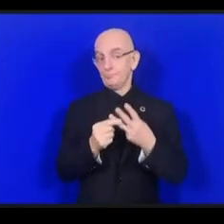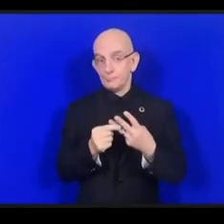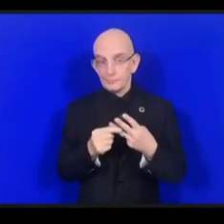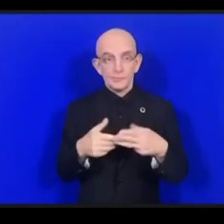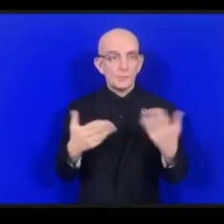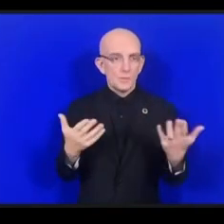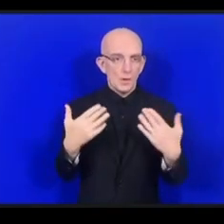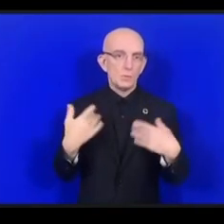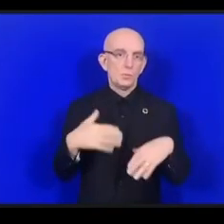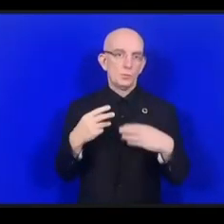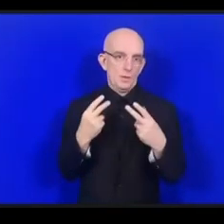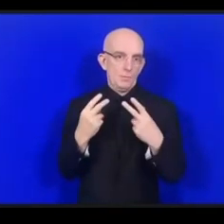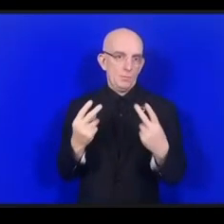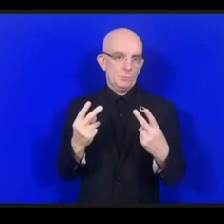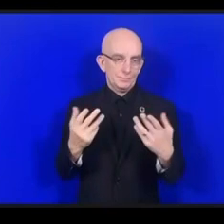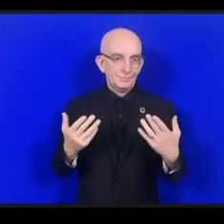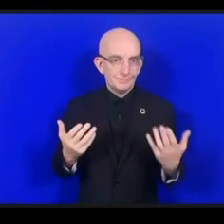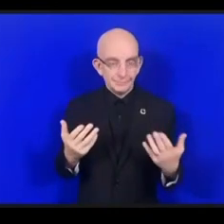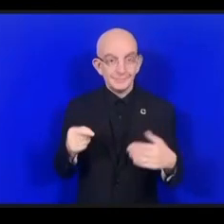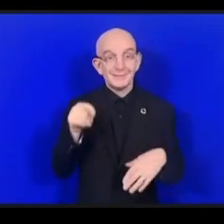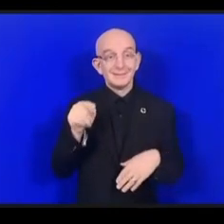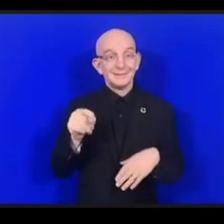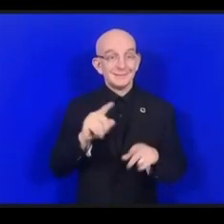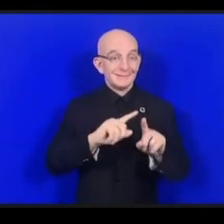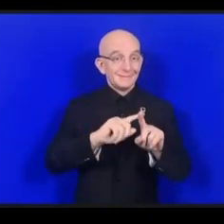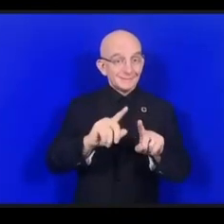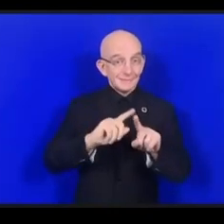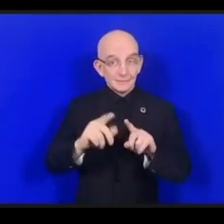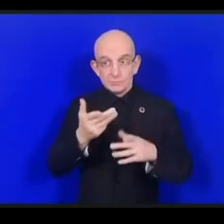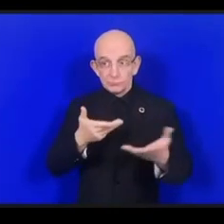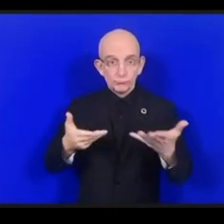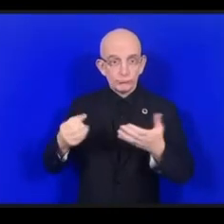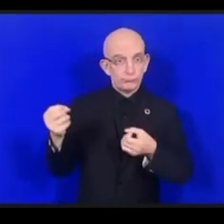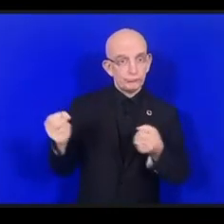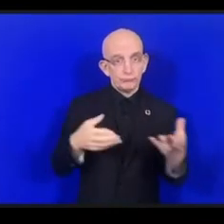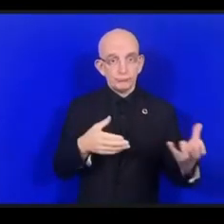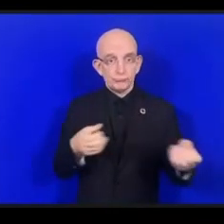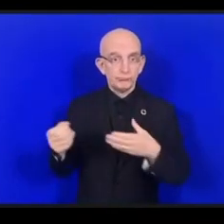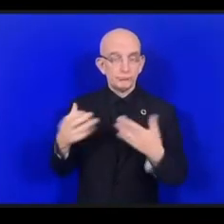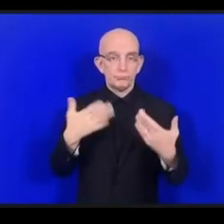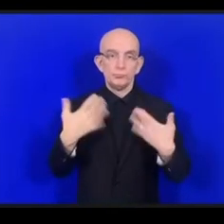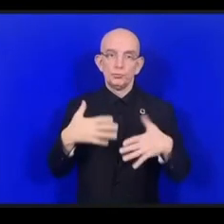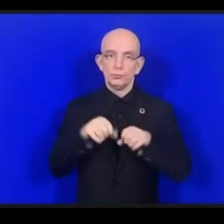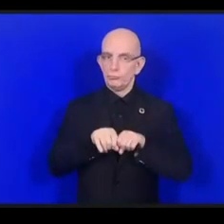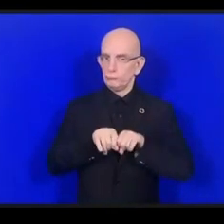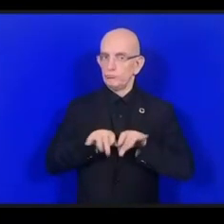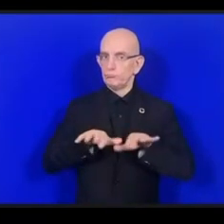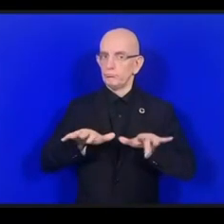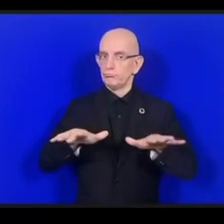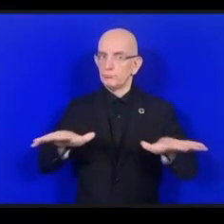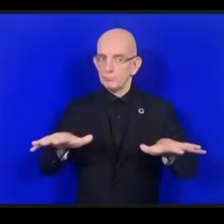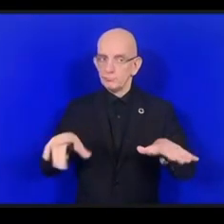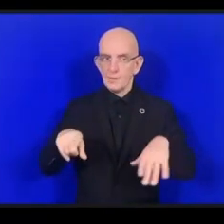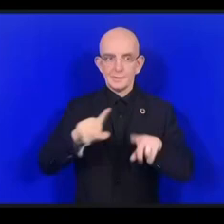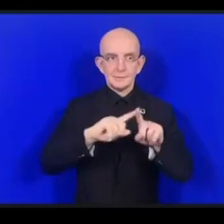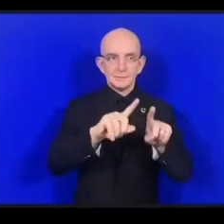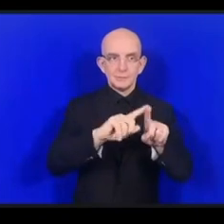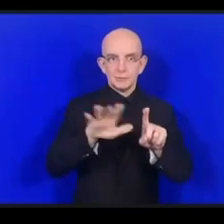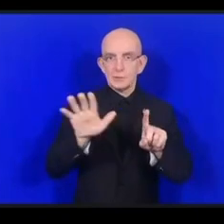importante en sus diferentes comunidades las coaliciones dinámicas crean dinámicas de personas y organizaciones que